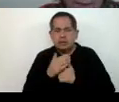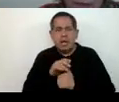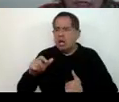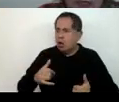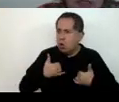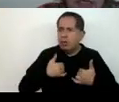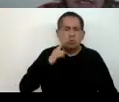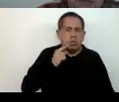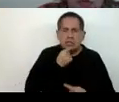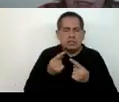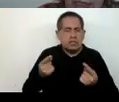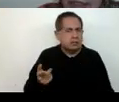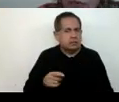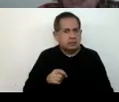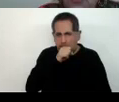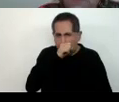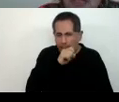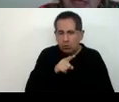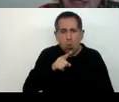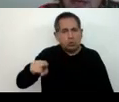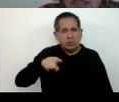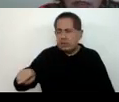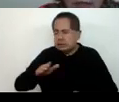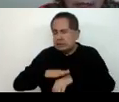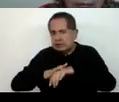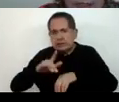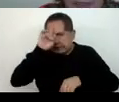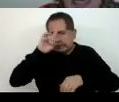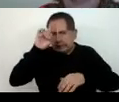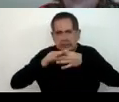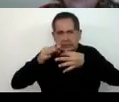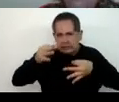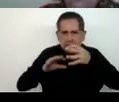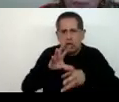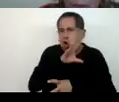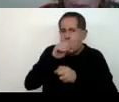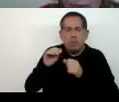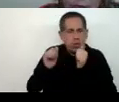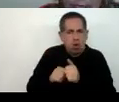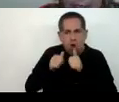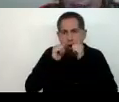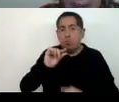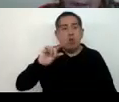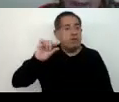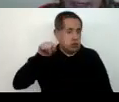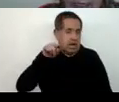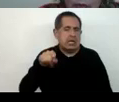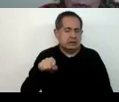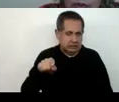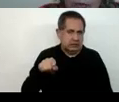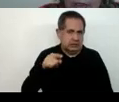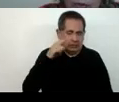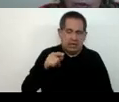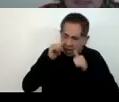mujeres. Busquen asesoría jurídica y atención integral especializada con profesionales de la